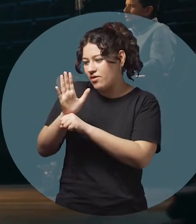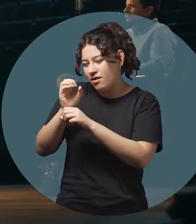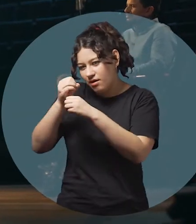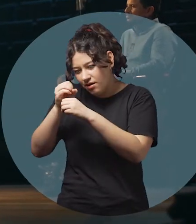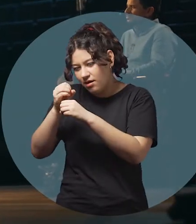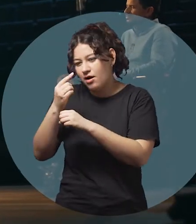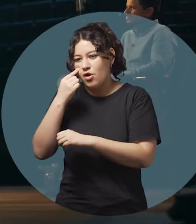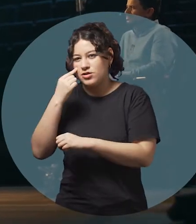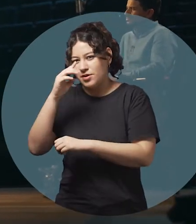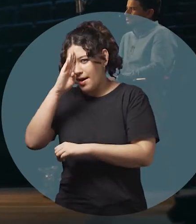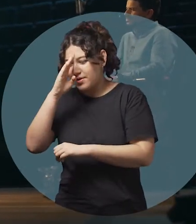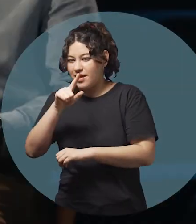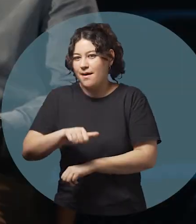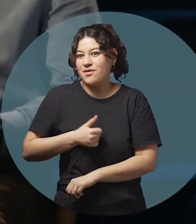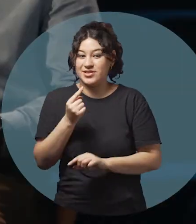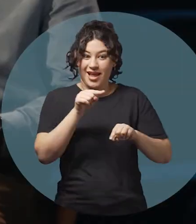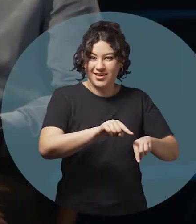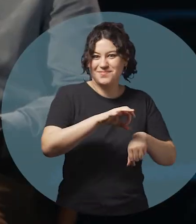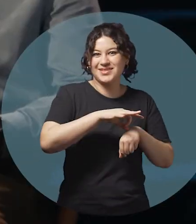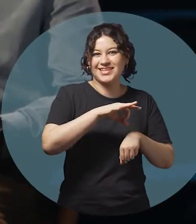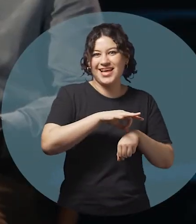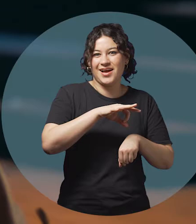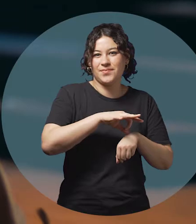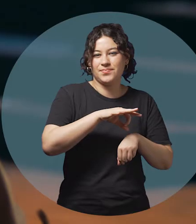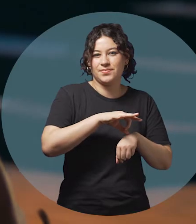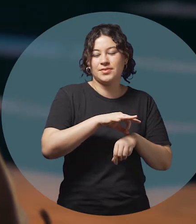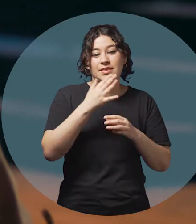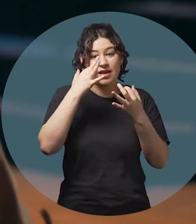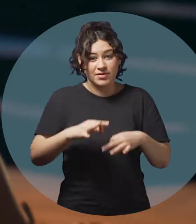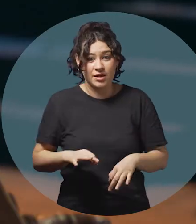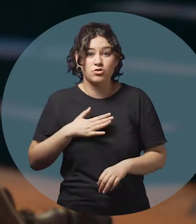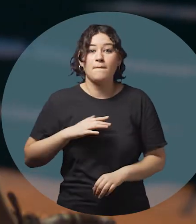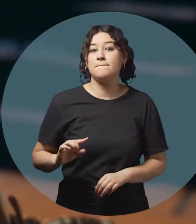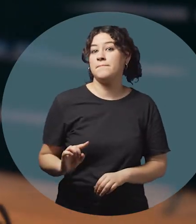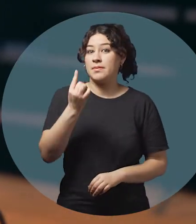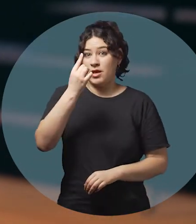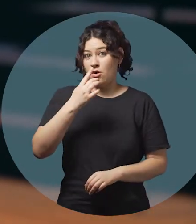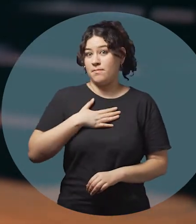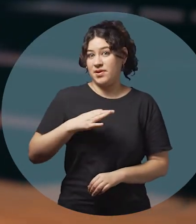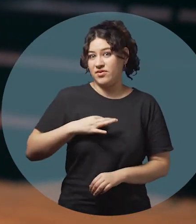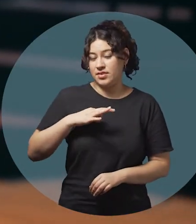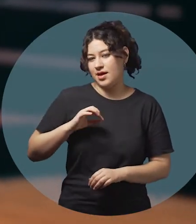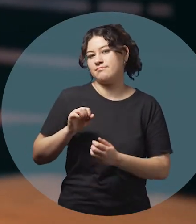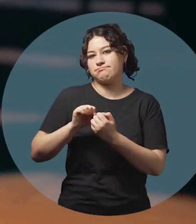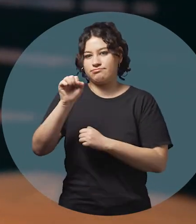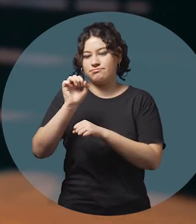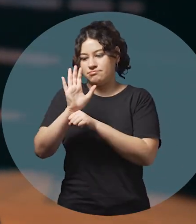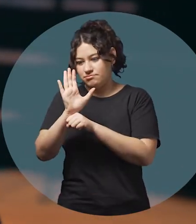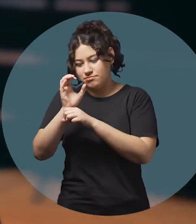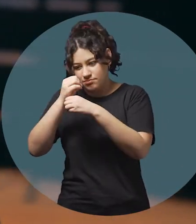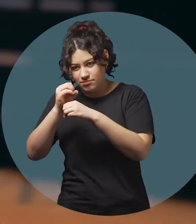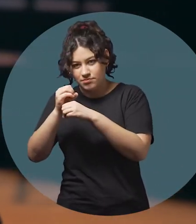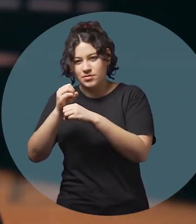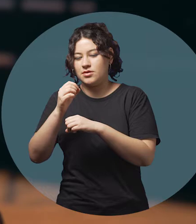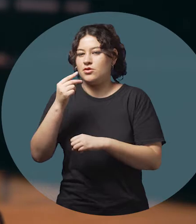microbiología, específicamente en la medicina. O sea, lo primero que yo fui en la vida es microbiólogo y lo